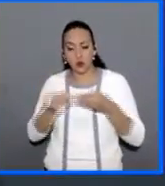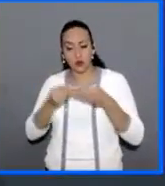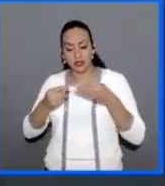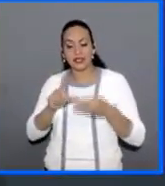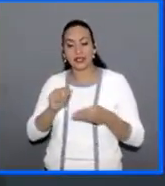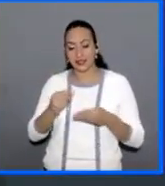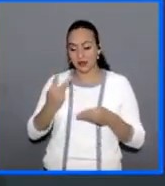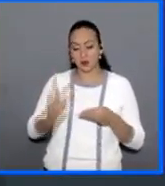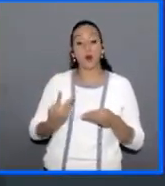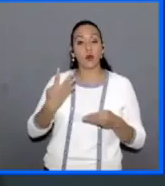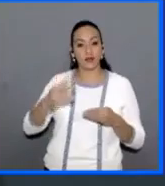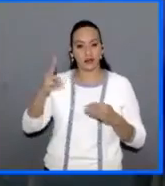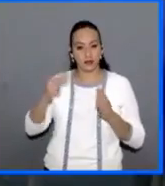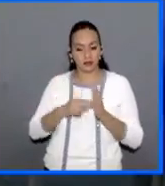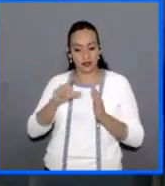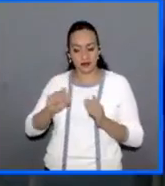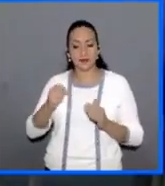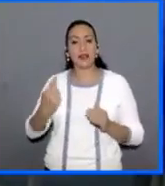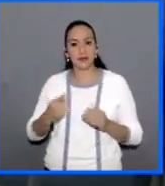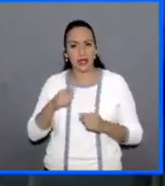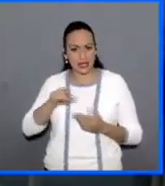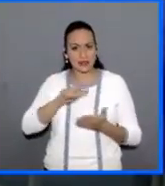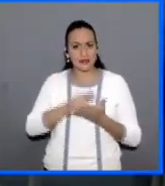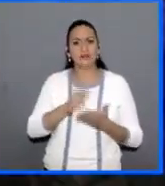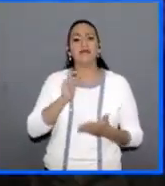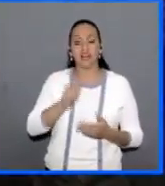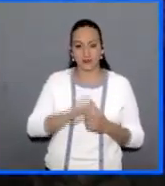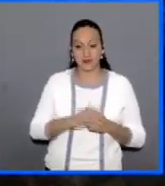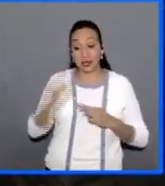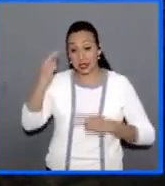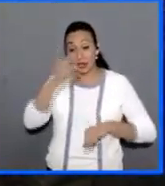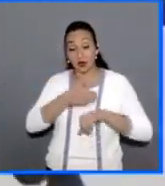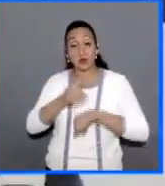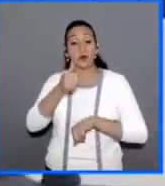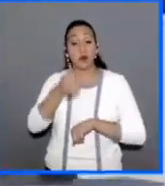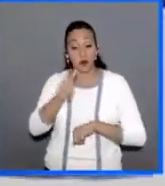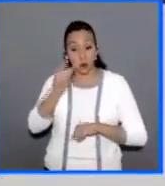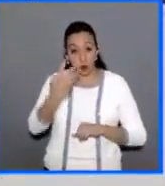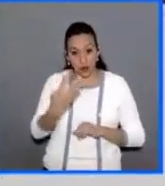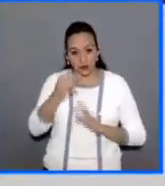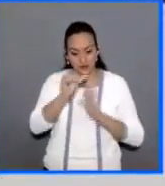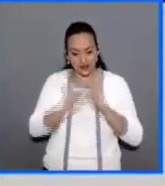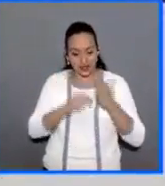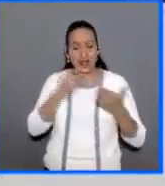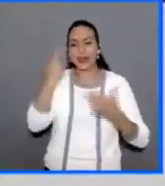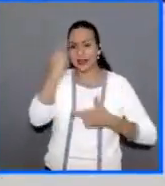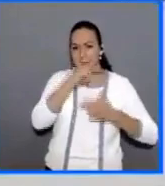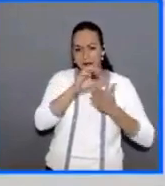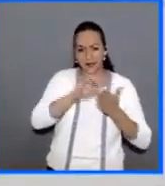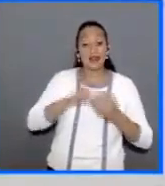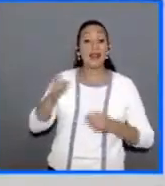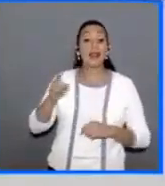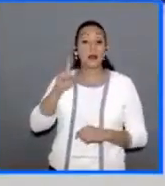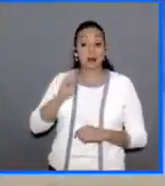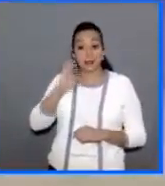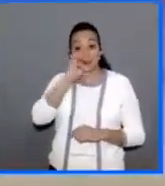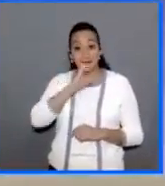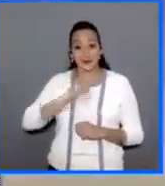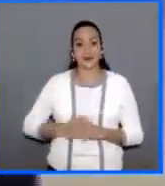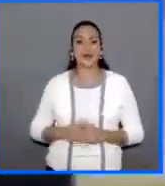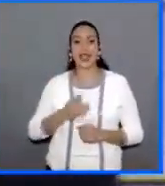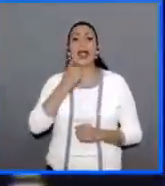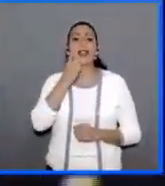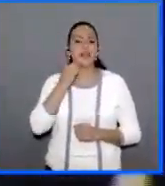74/2021, en la que invalidó una porción del párrafo cuarto del artículo 2 de la Constitución de Aguascalientes, que fijaba parámetros